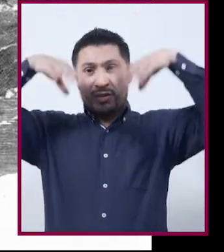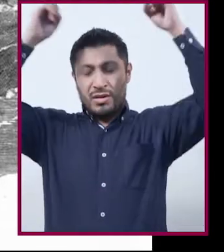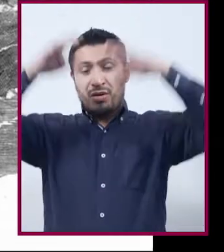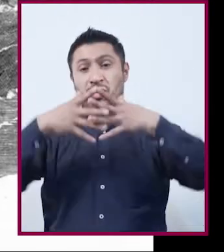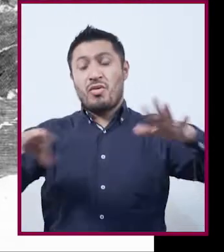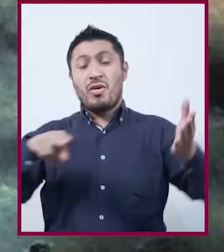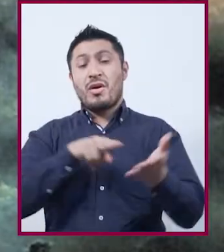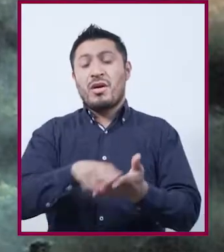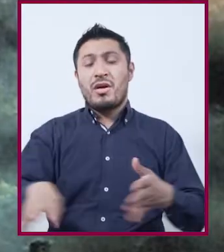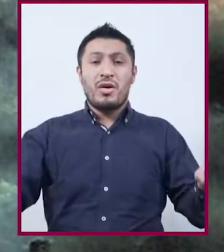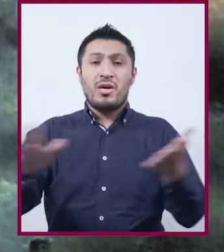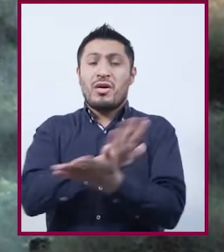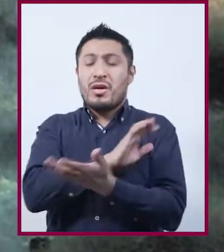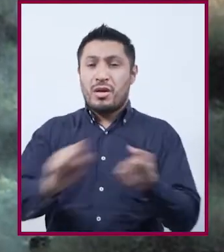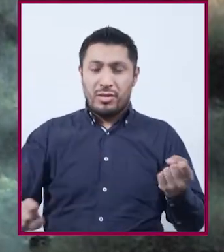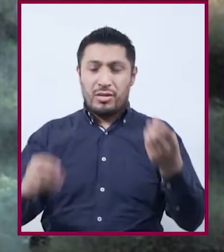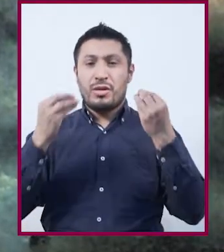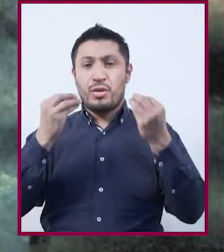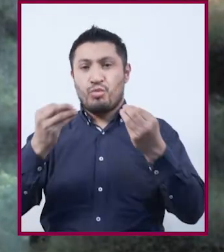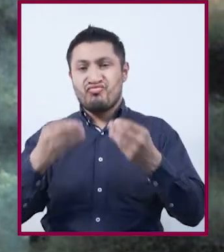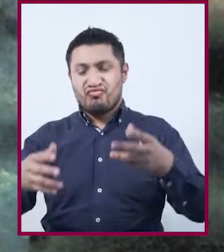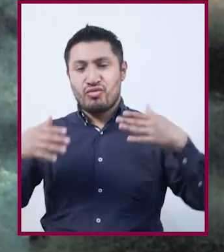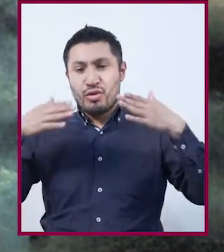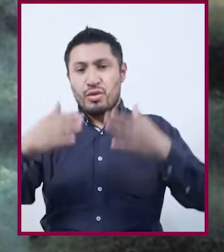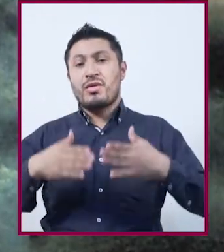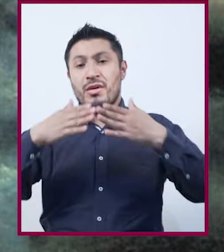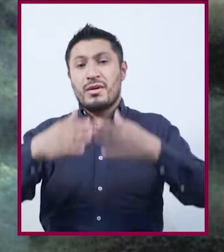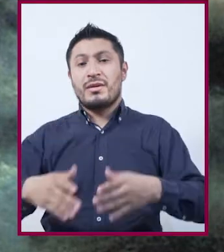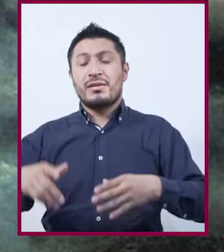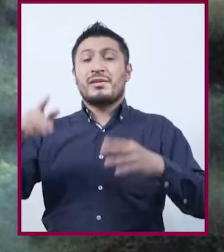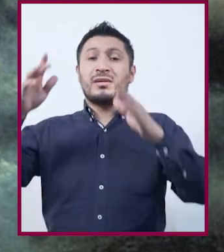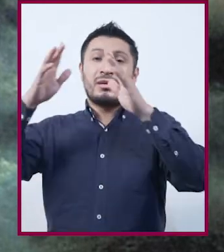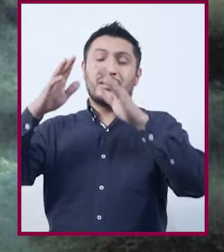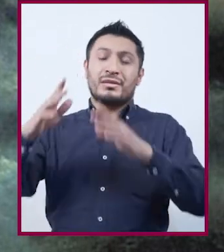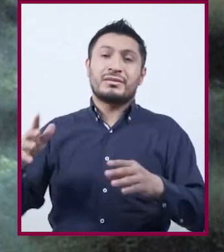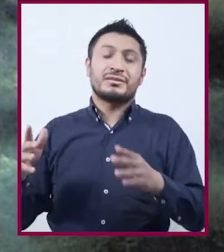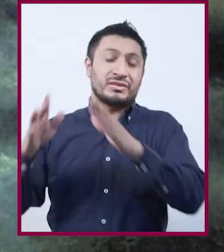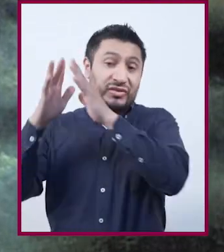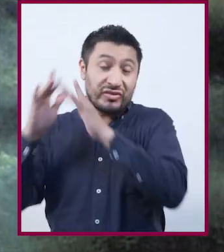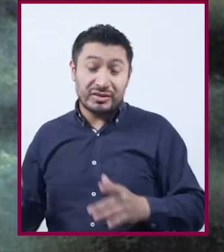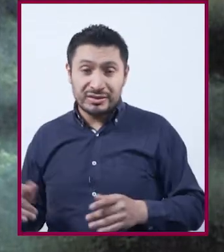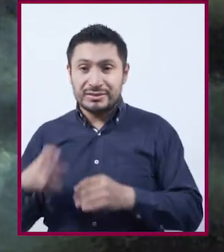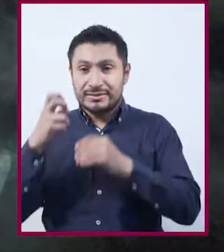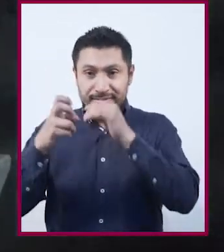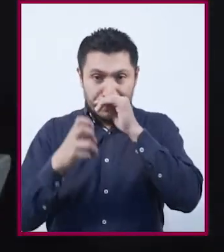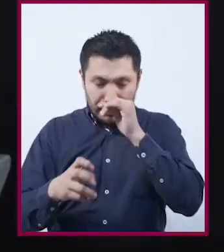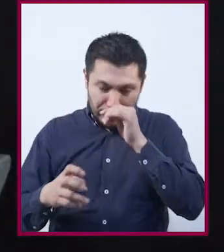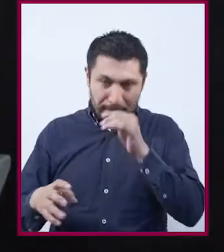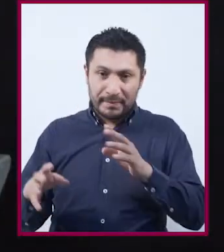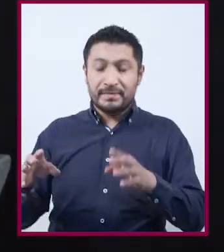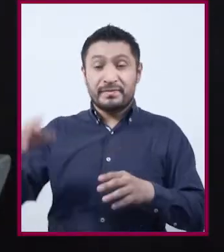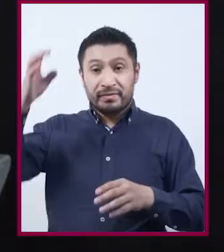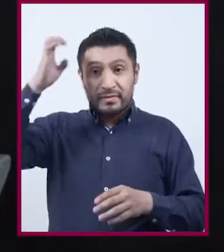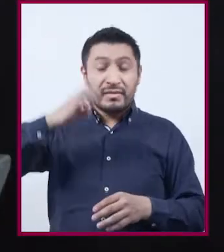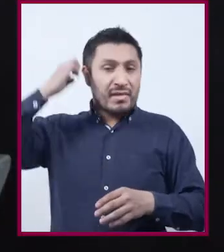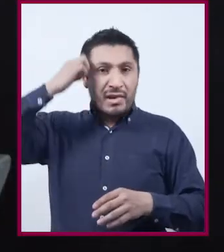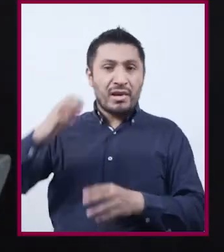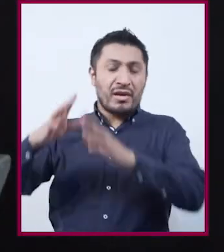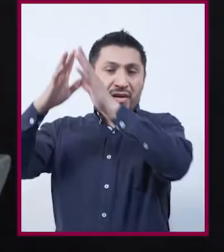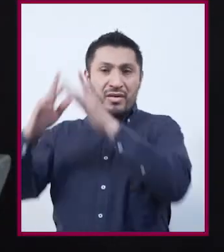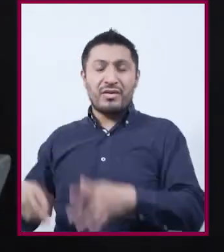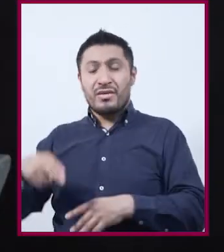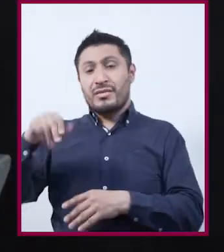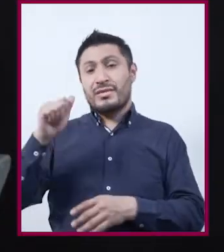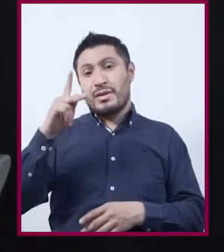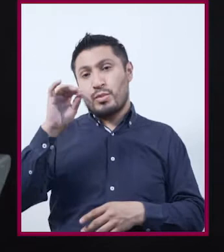terrible tormenta en el Mar Negro, la cual destruyó a la mayor parte de la flota anglo-francesa. A raíz de este suceso, el emperador